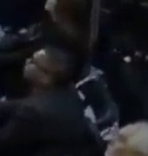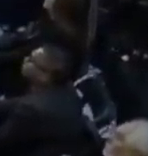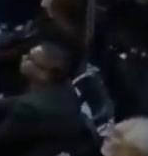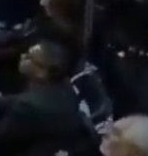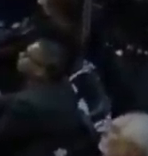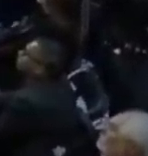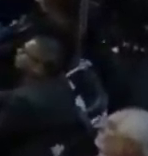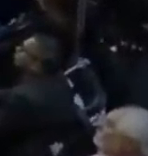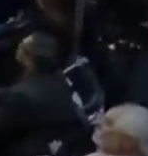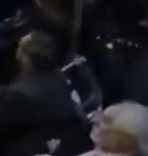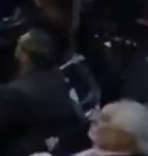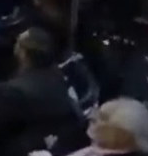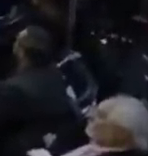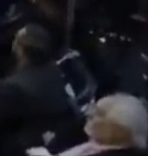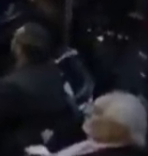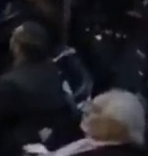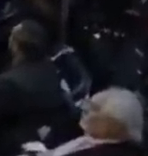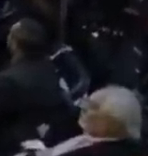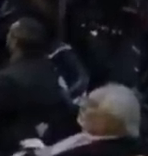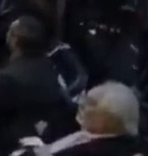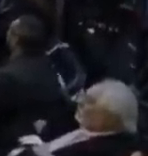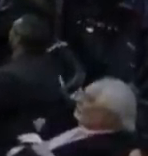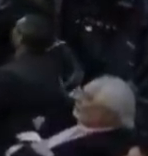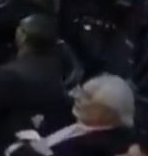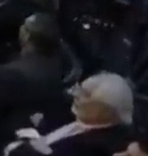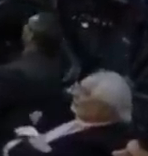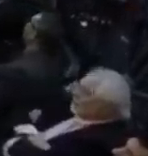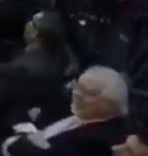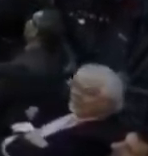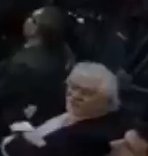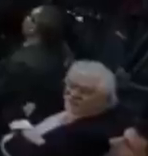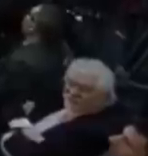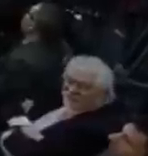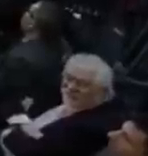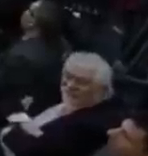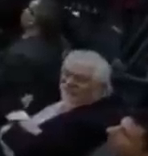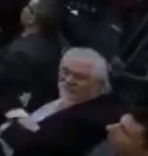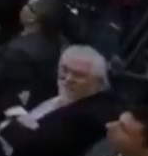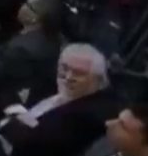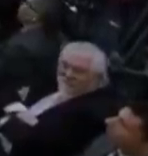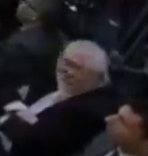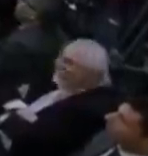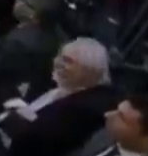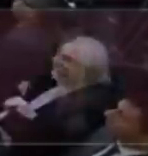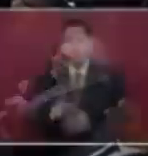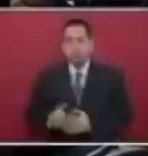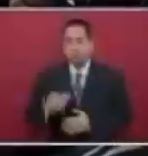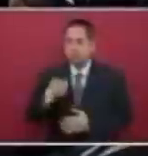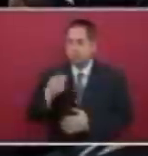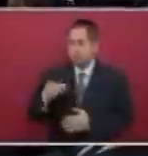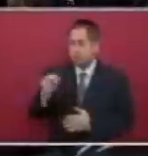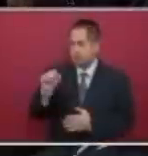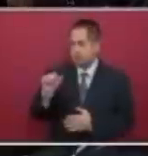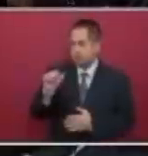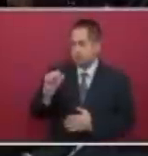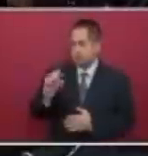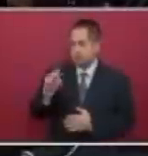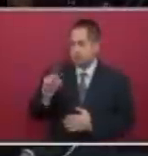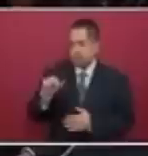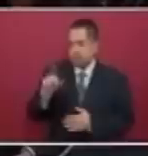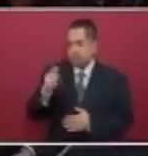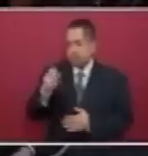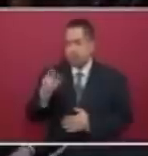es de sabios cambiar de opinión gracias gracias señor presidente santiago hilera de grupo al alza comunicación